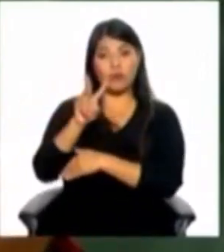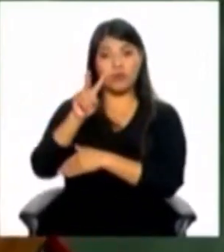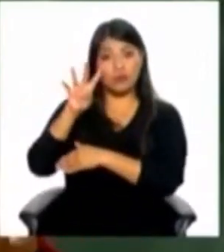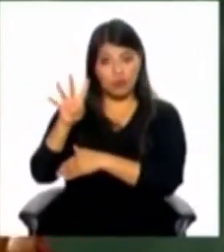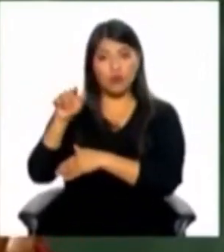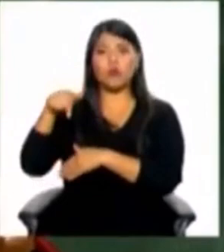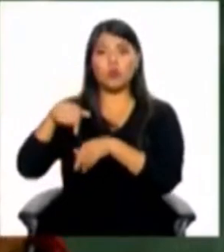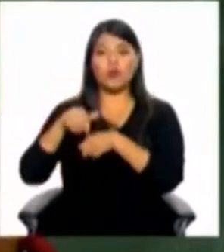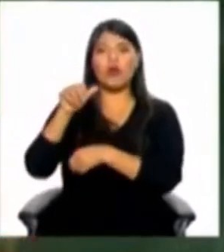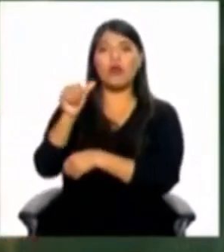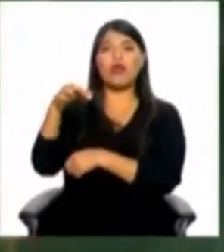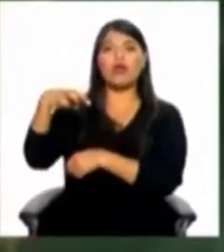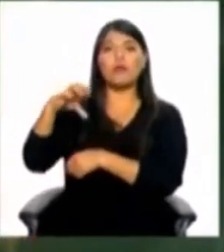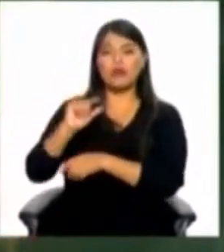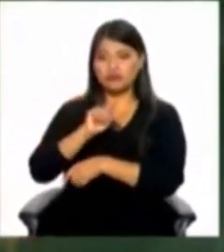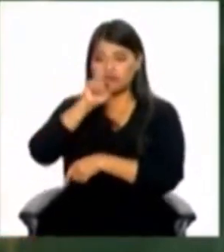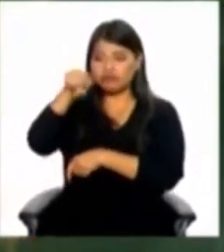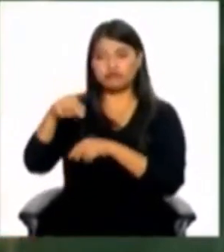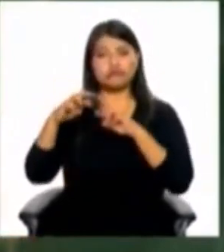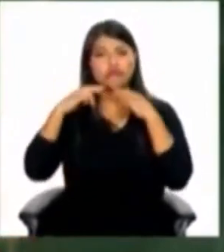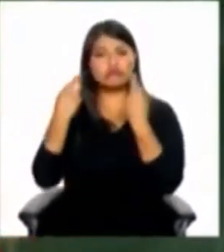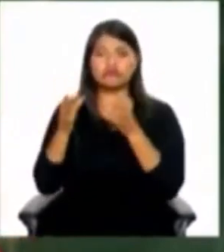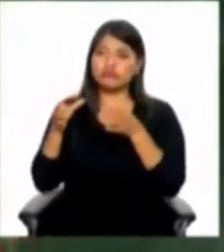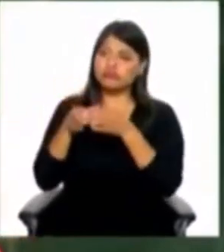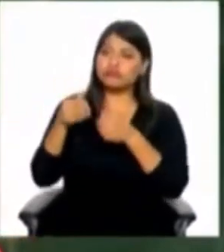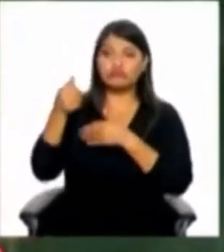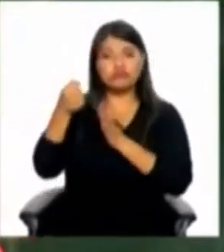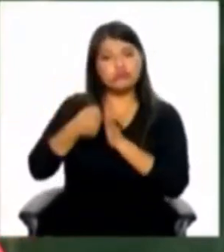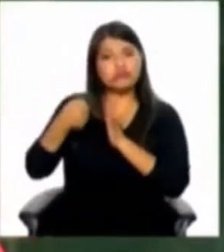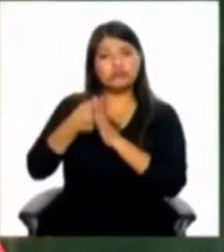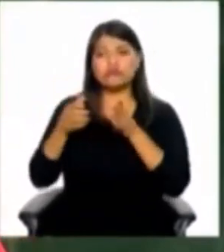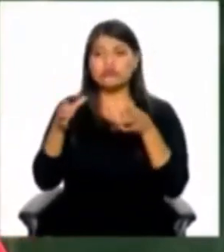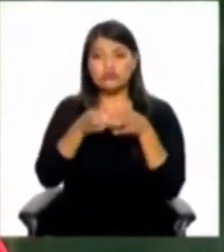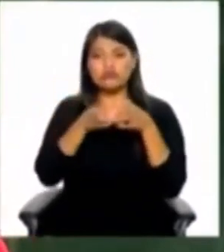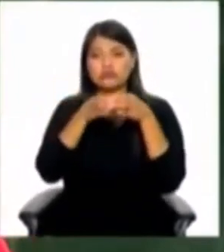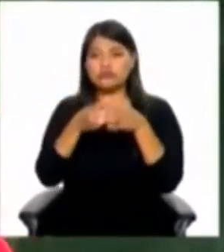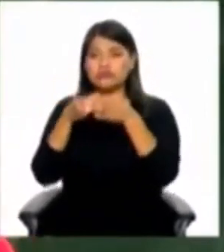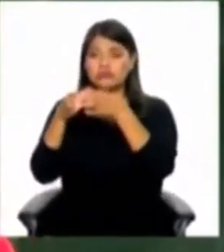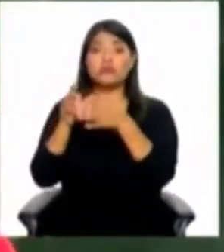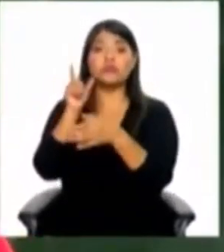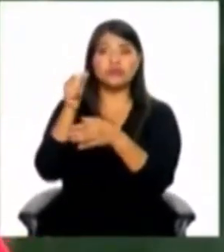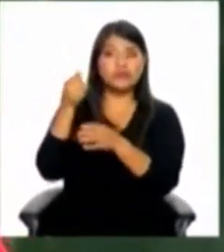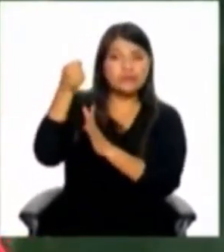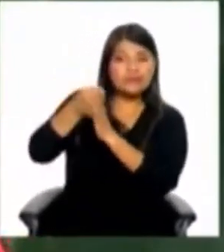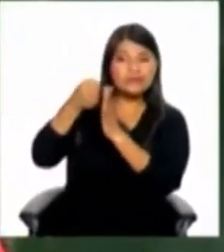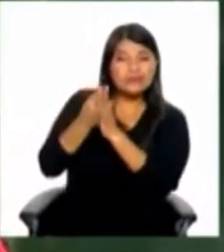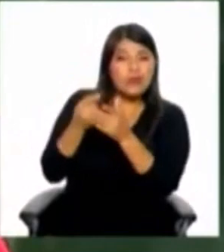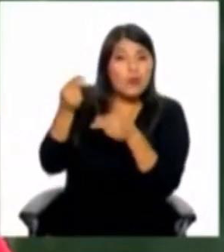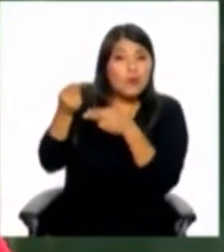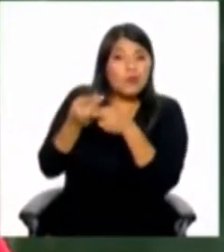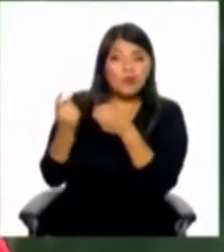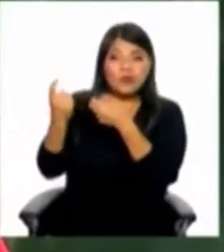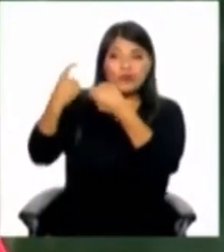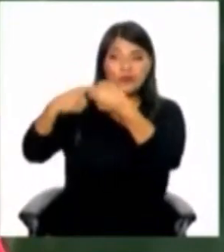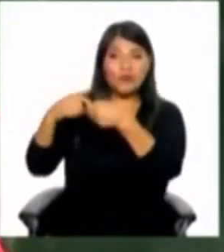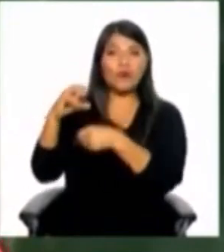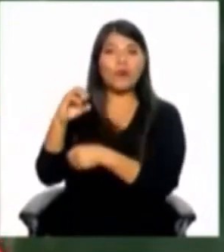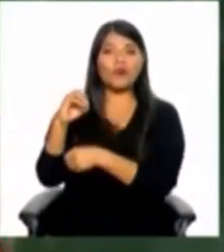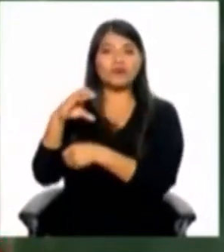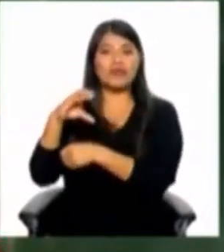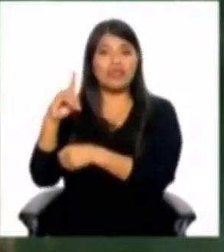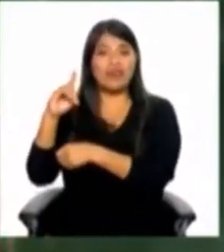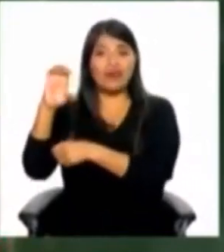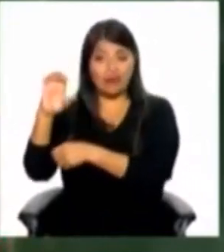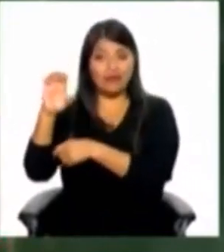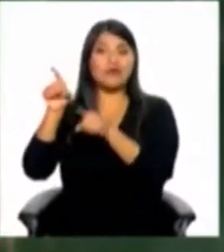Seguimos firmes en nuestro proceso de adhesión a la OCDE, en nuestra participación en la Alianza de